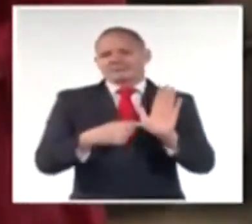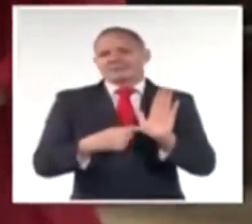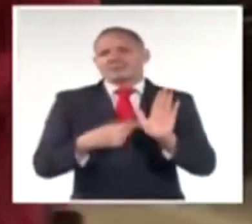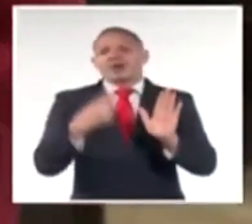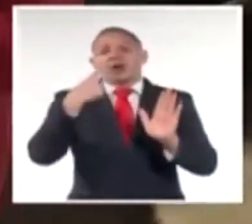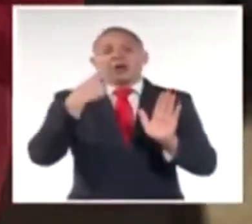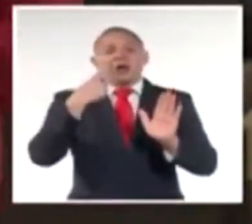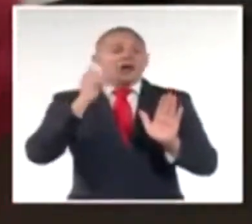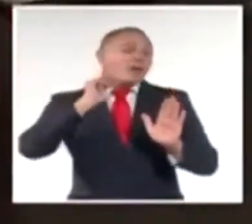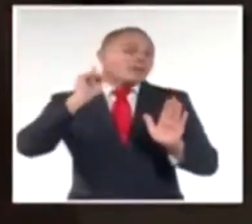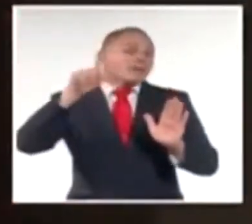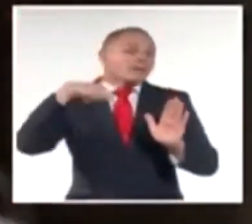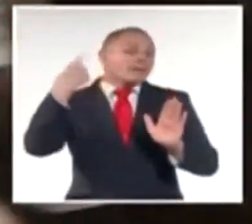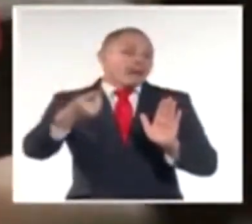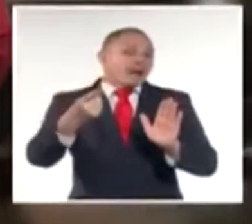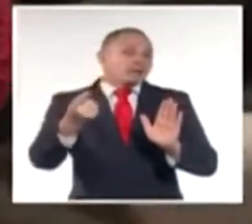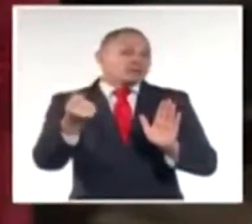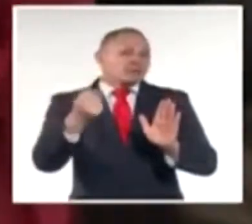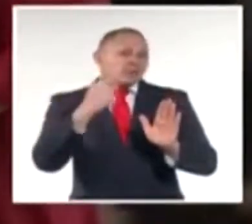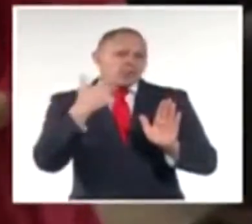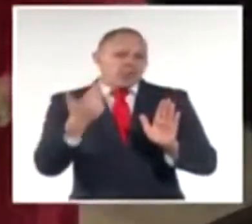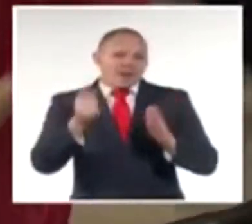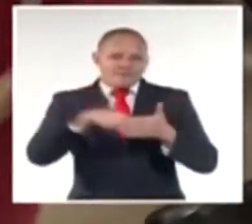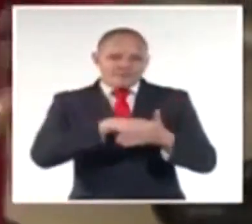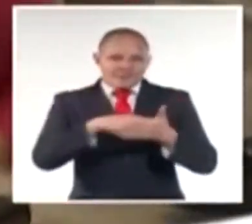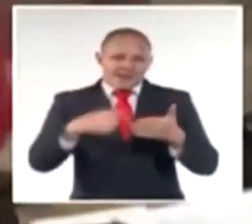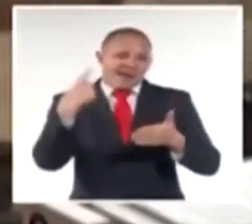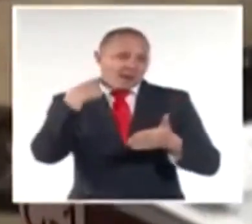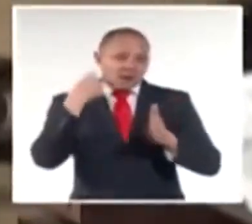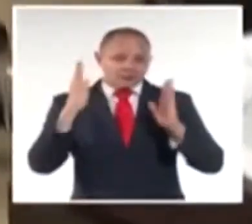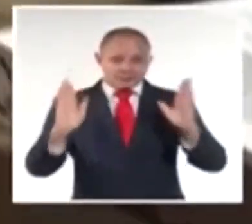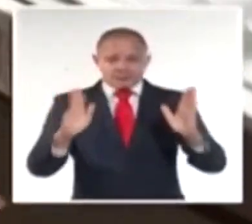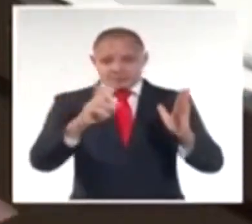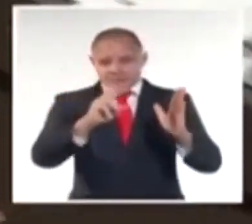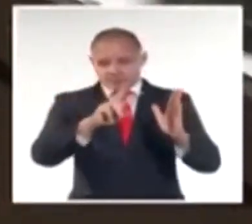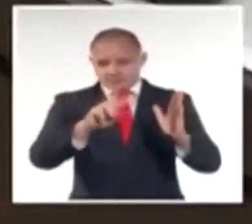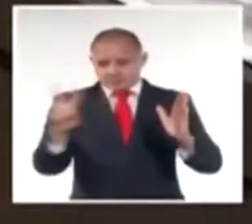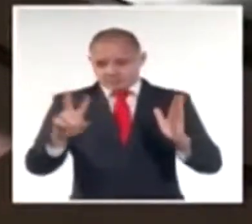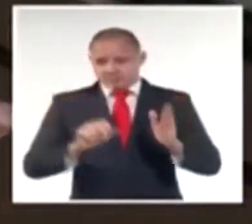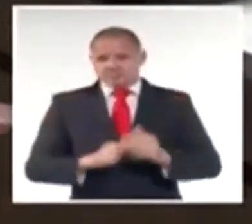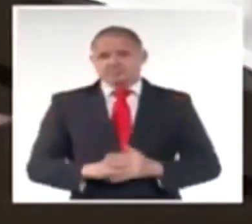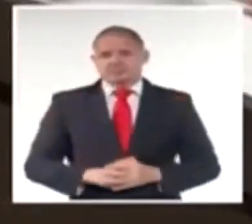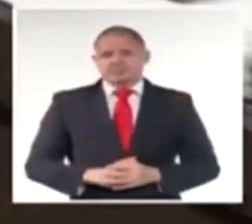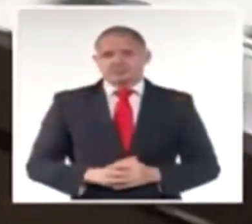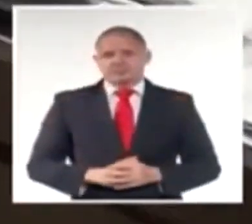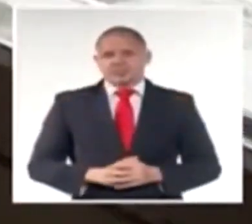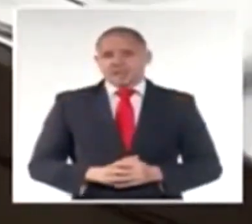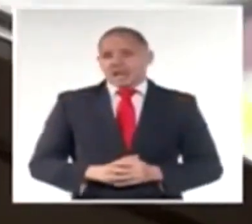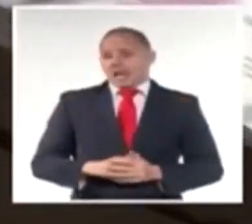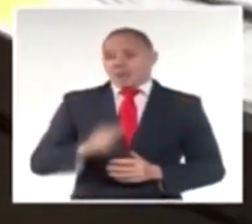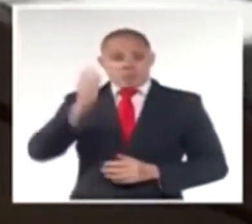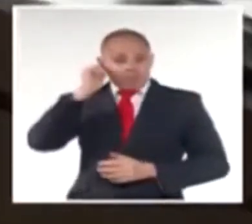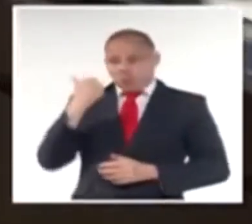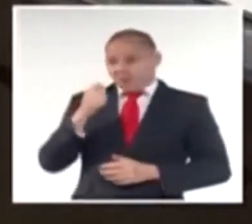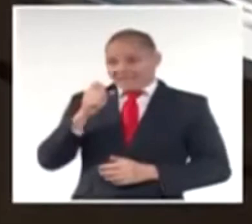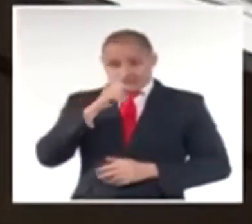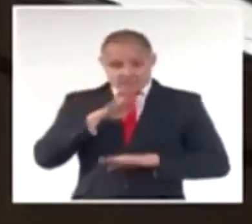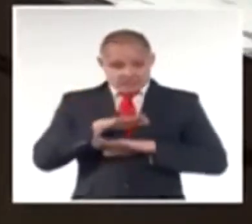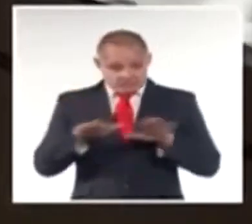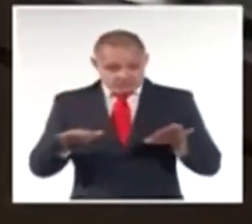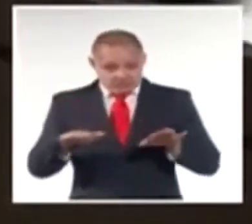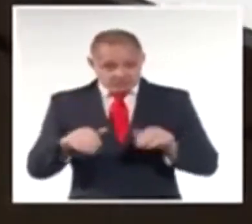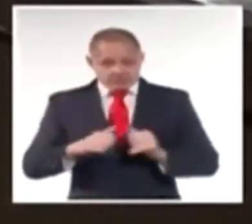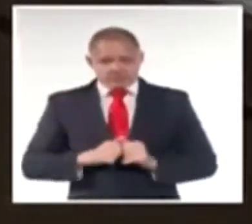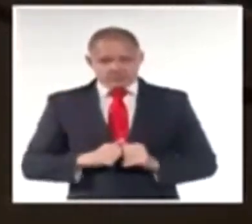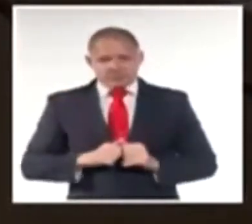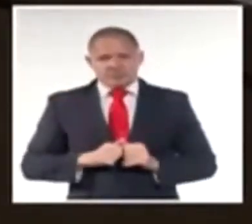de ley del presupuesto del Estado para el 2022. Después que Macy termine,